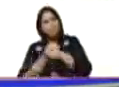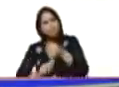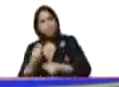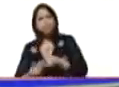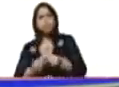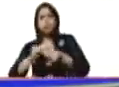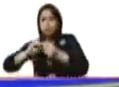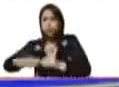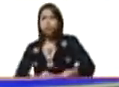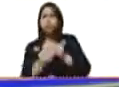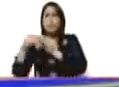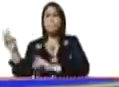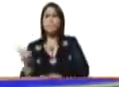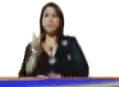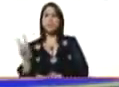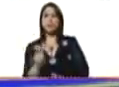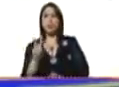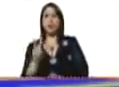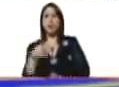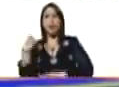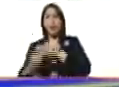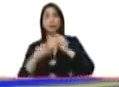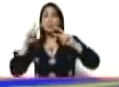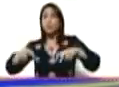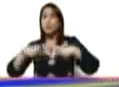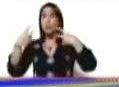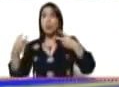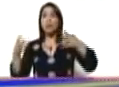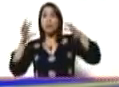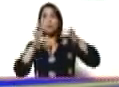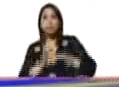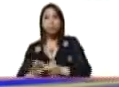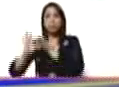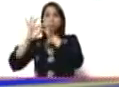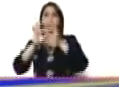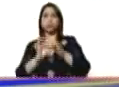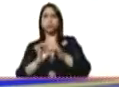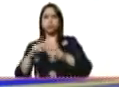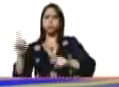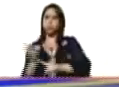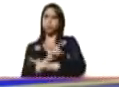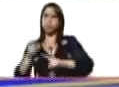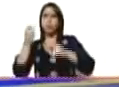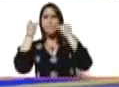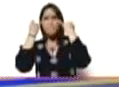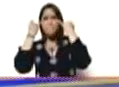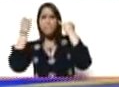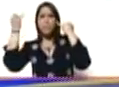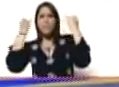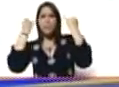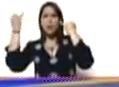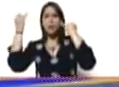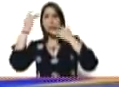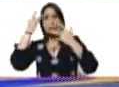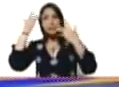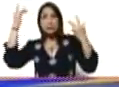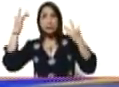Venezuela, de hacer nuevas alianzas, con audacia, con inteligencia, con